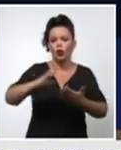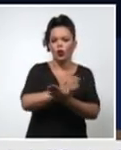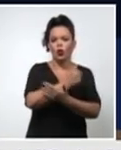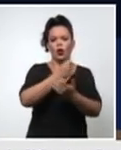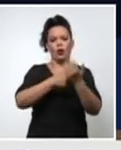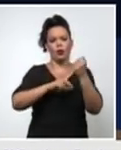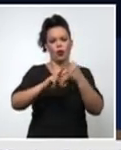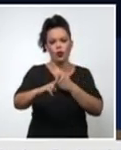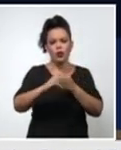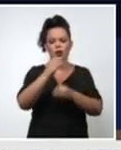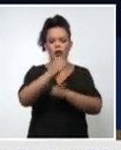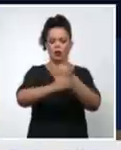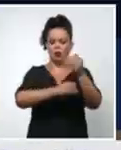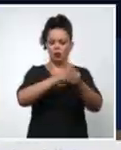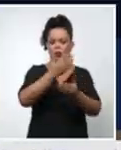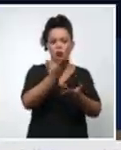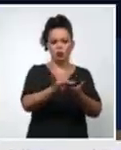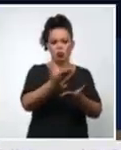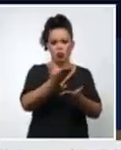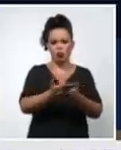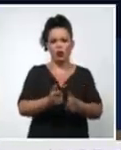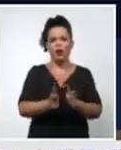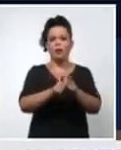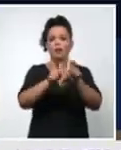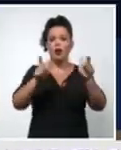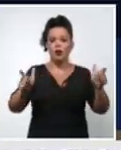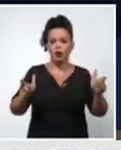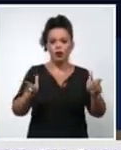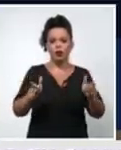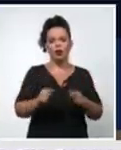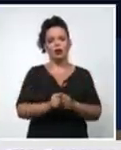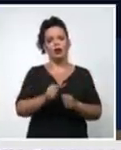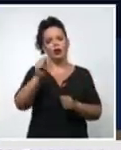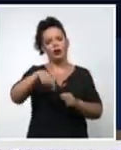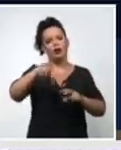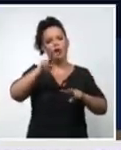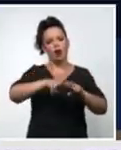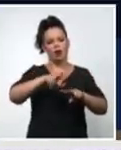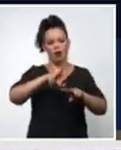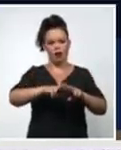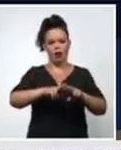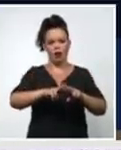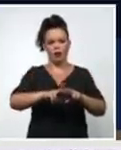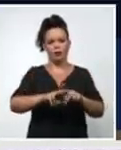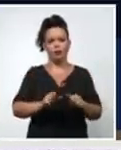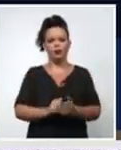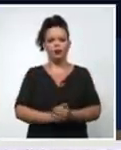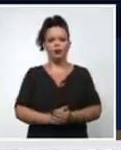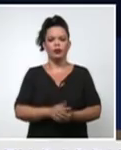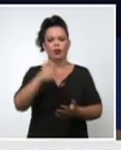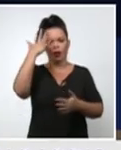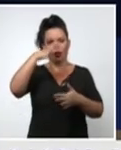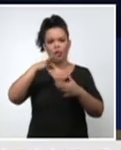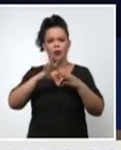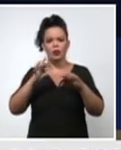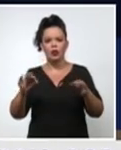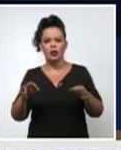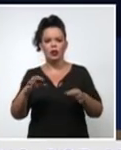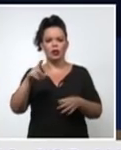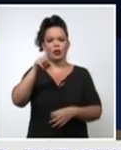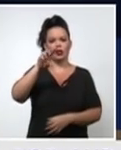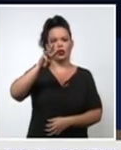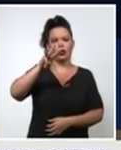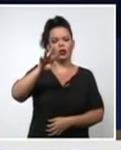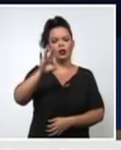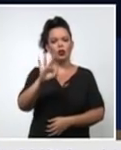número, pues como es natural, La Habana con 2.438, Artemisa con 138, Mayabeque